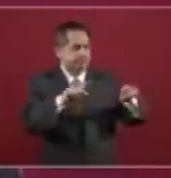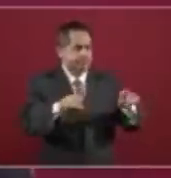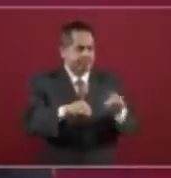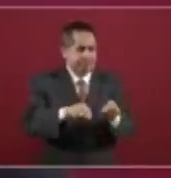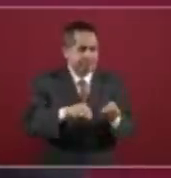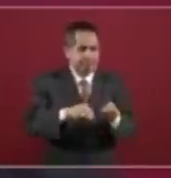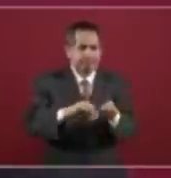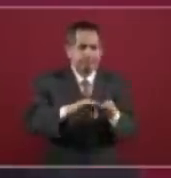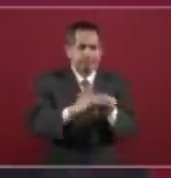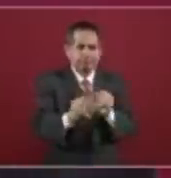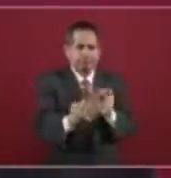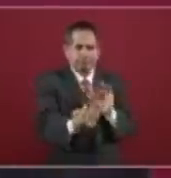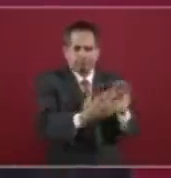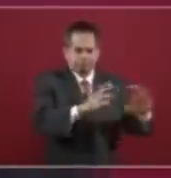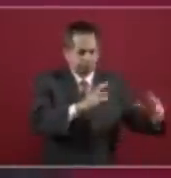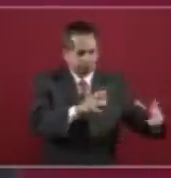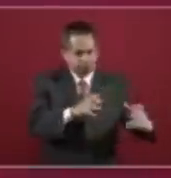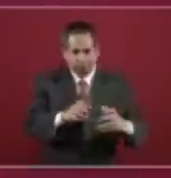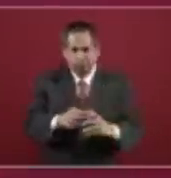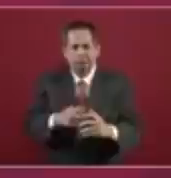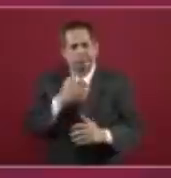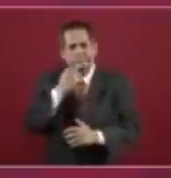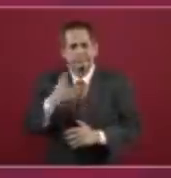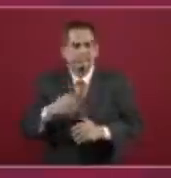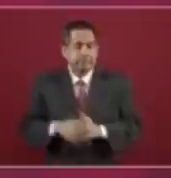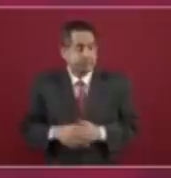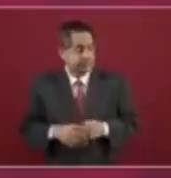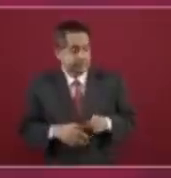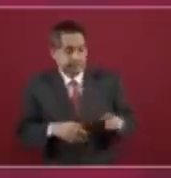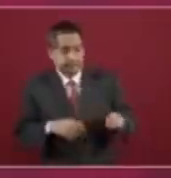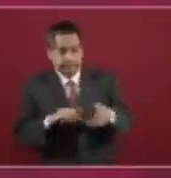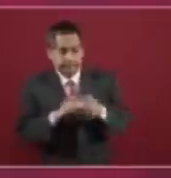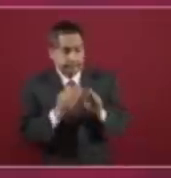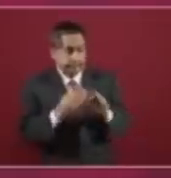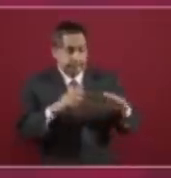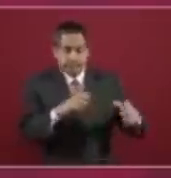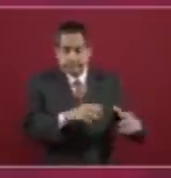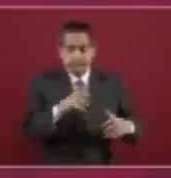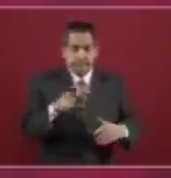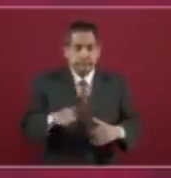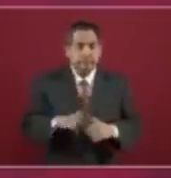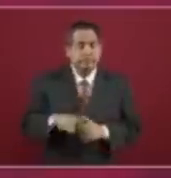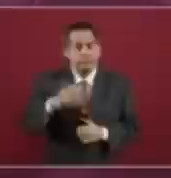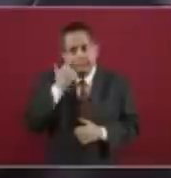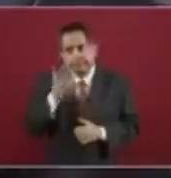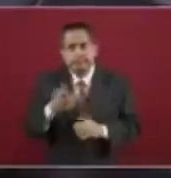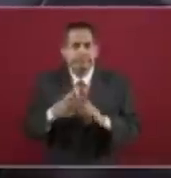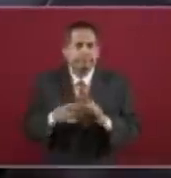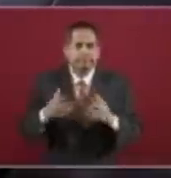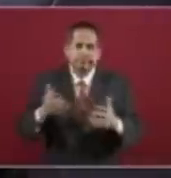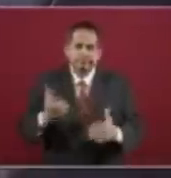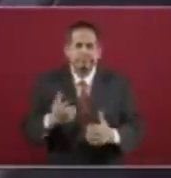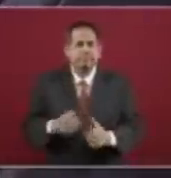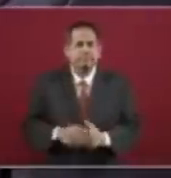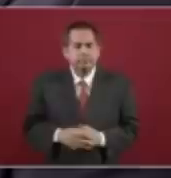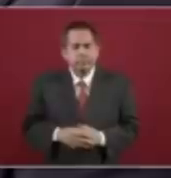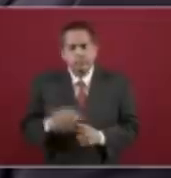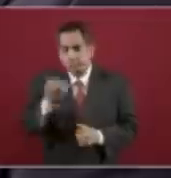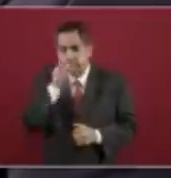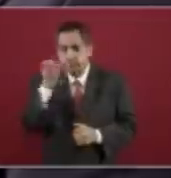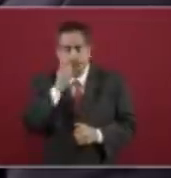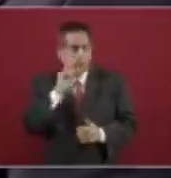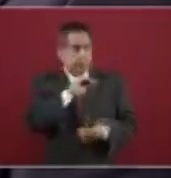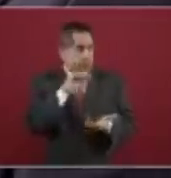Entonces, en estos centros integradores, ¿sí?, queremos crear las